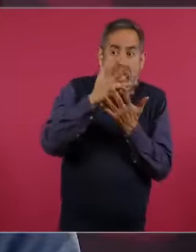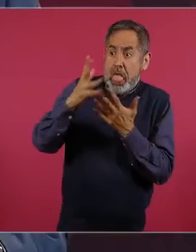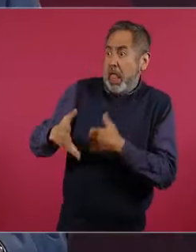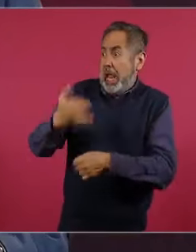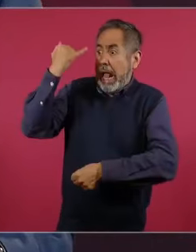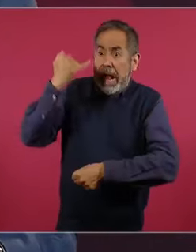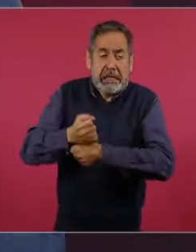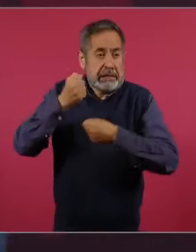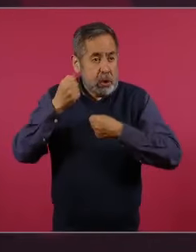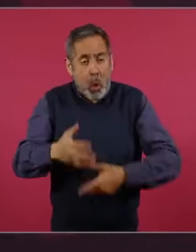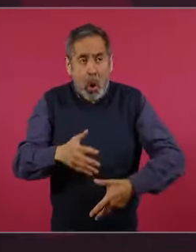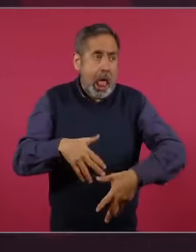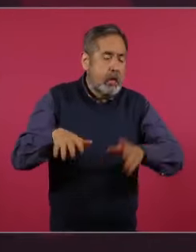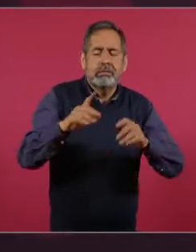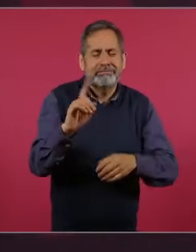está.